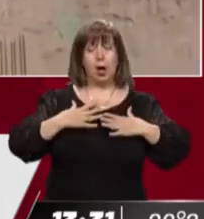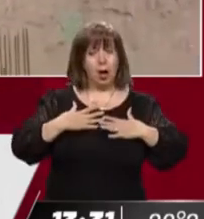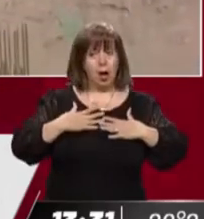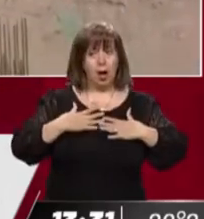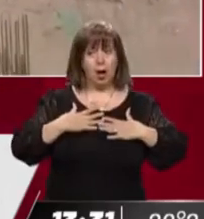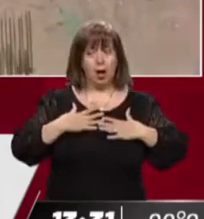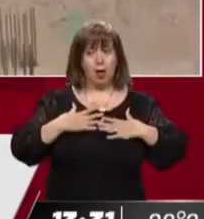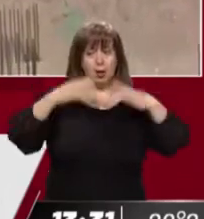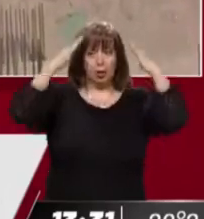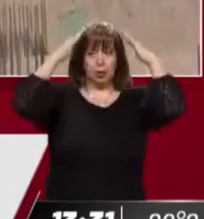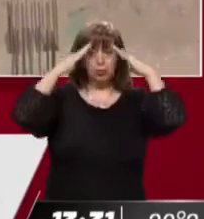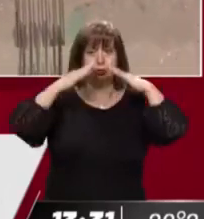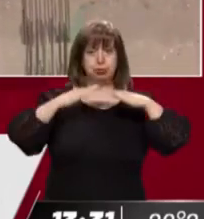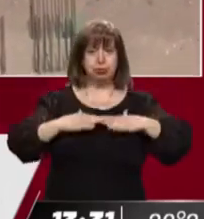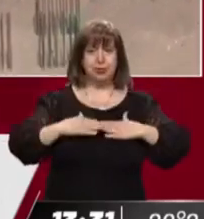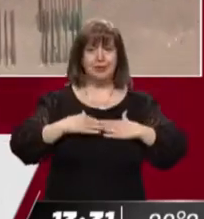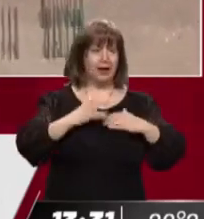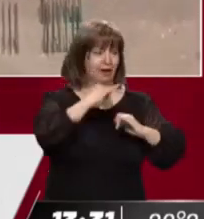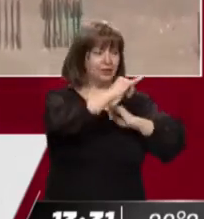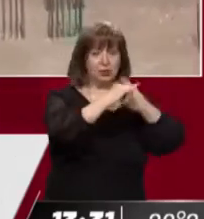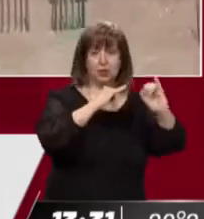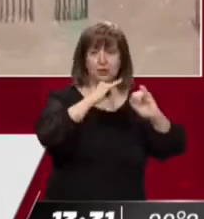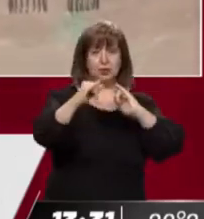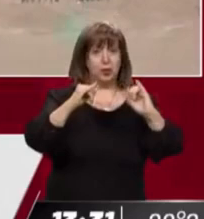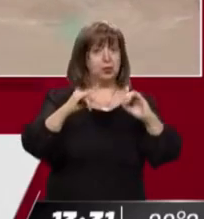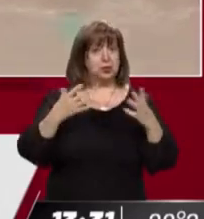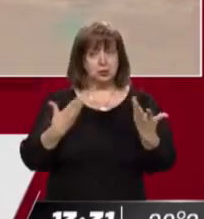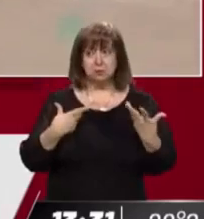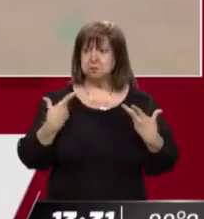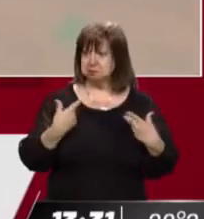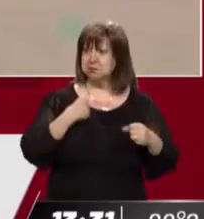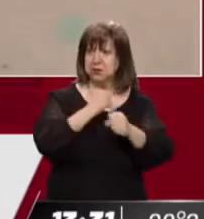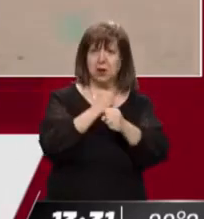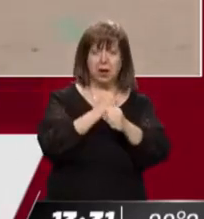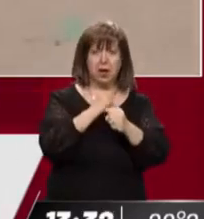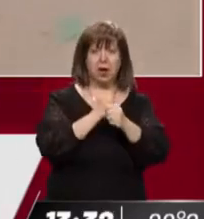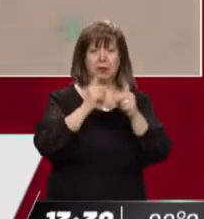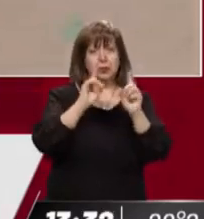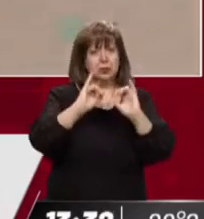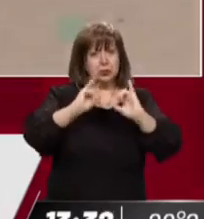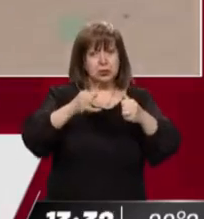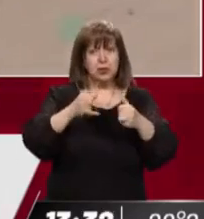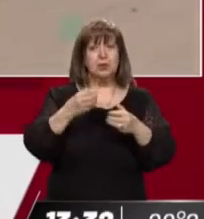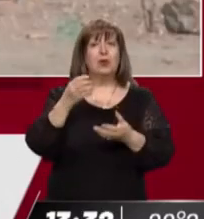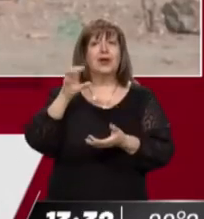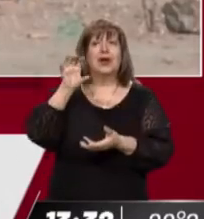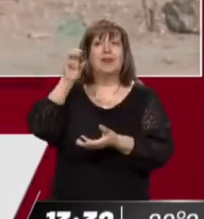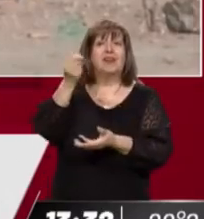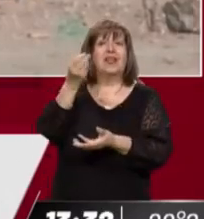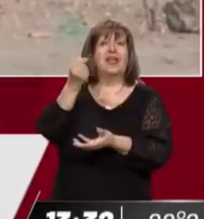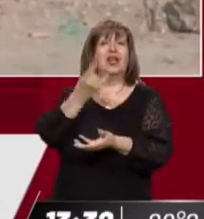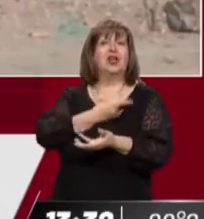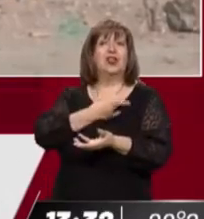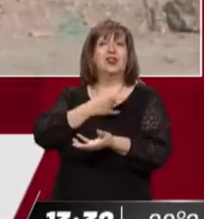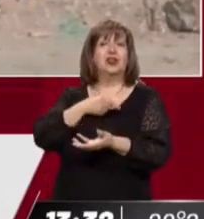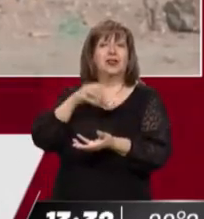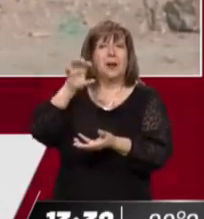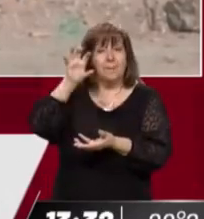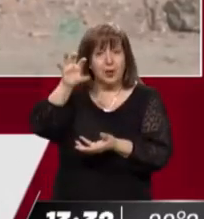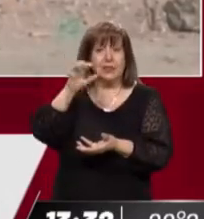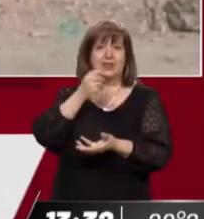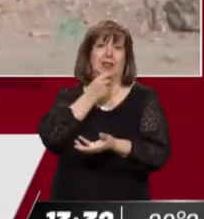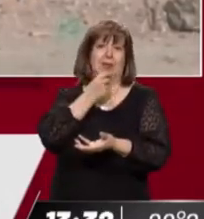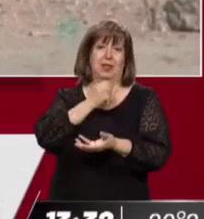alentador para los que estamos, digamos, los que están haciendo obras con fondos de la provincia. Lo más complejo